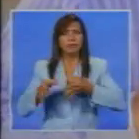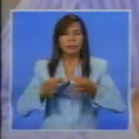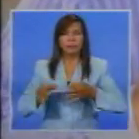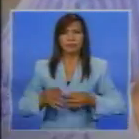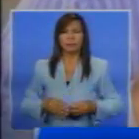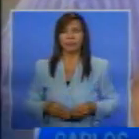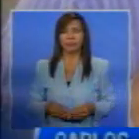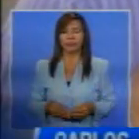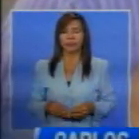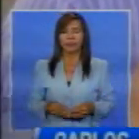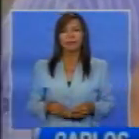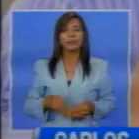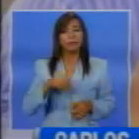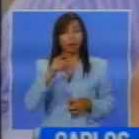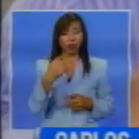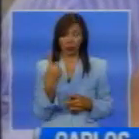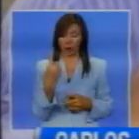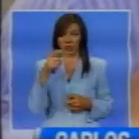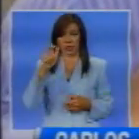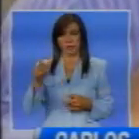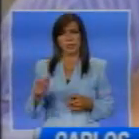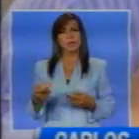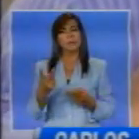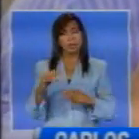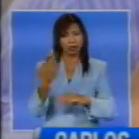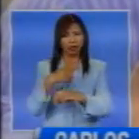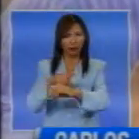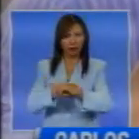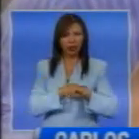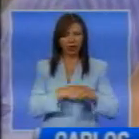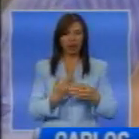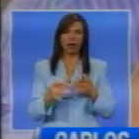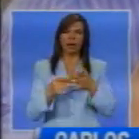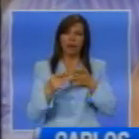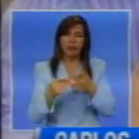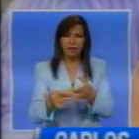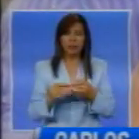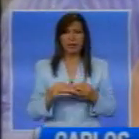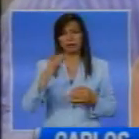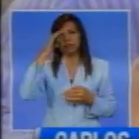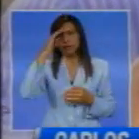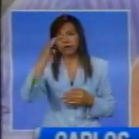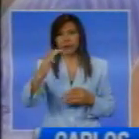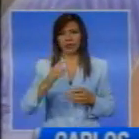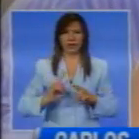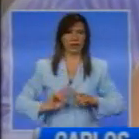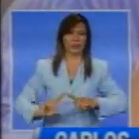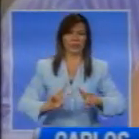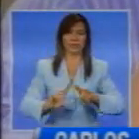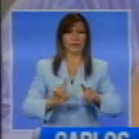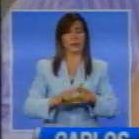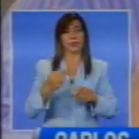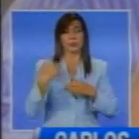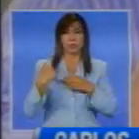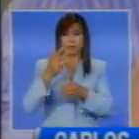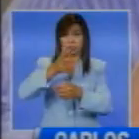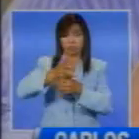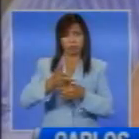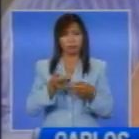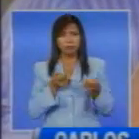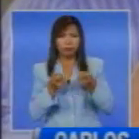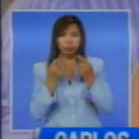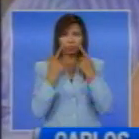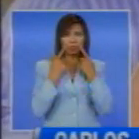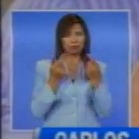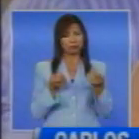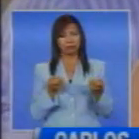la diligencia participaron además las 11 personas detenidas, guías penitenciarios, policías y quienes manejaban las cámaras de seguridad el día